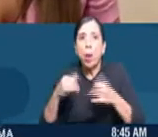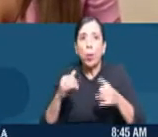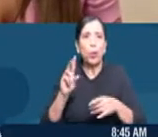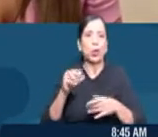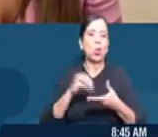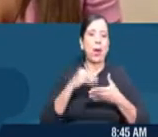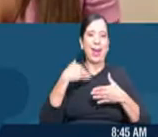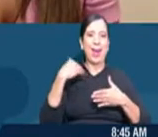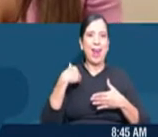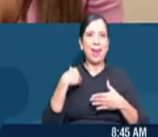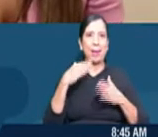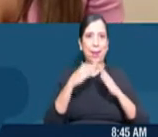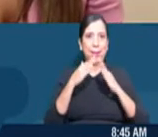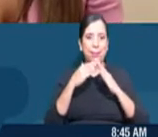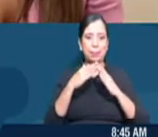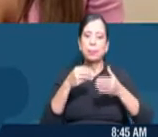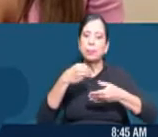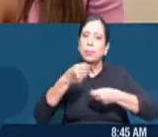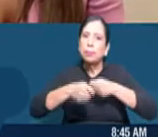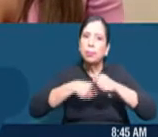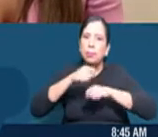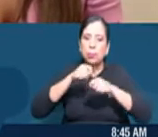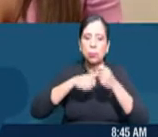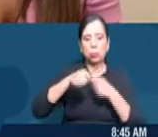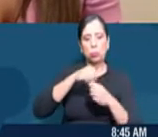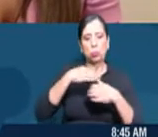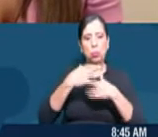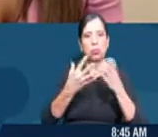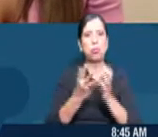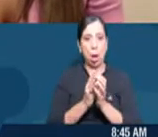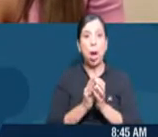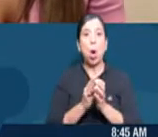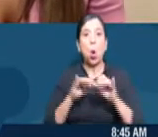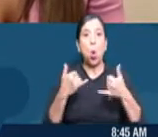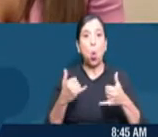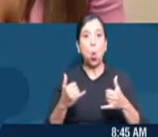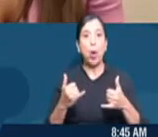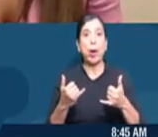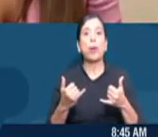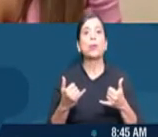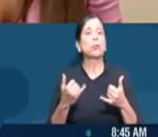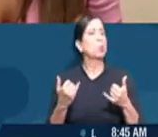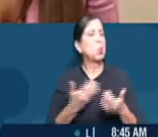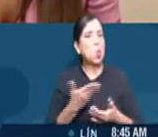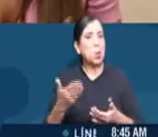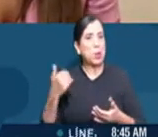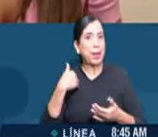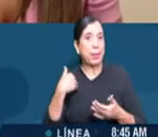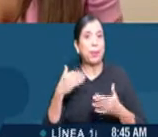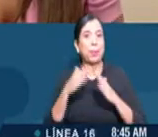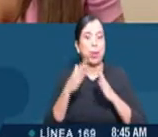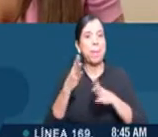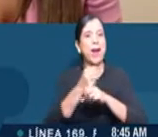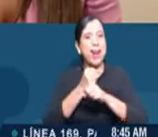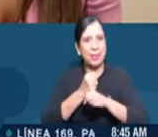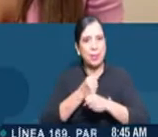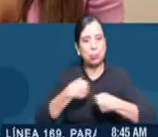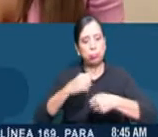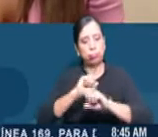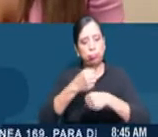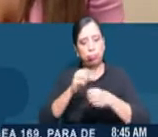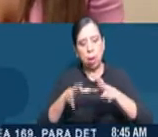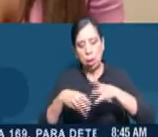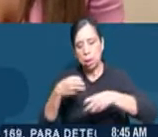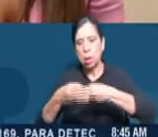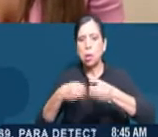casas podemos reciclar, y esta guía nos da ideas de cómo utilizar cosas que ya tenemos en las casas para hacer juegos para los niños.